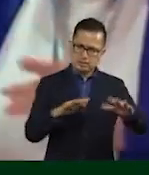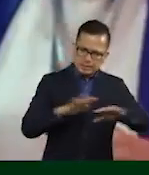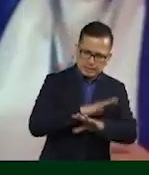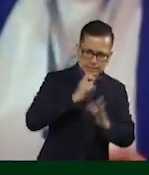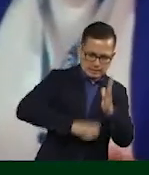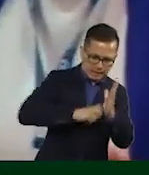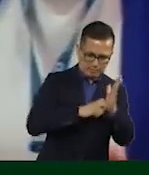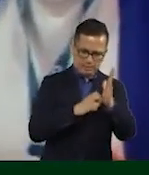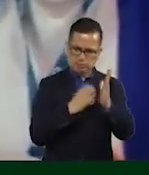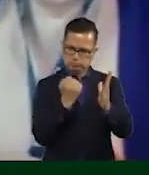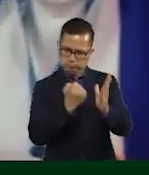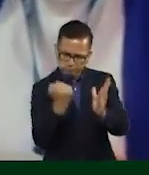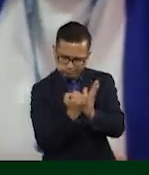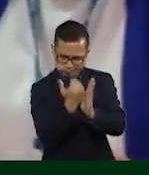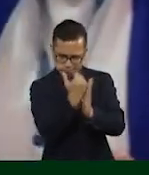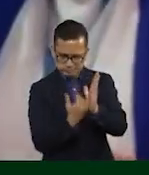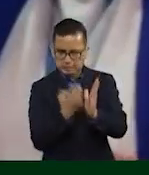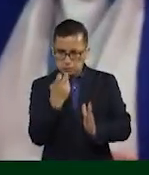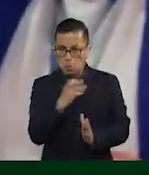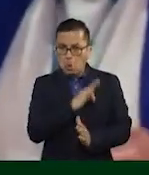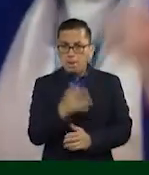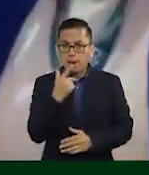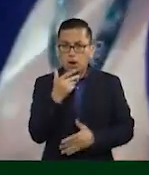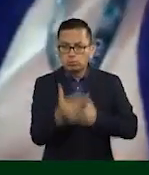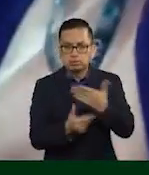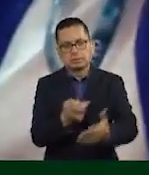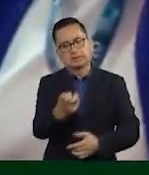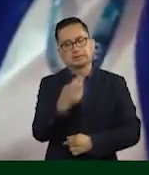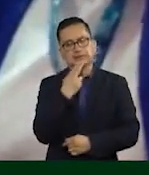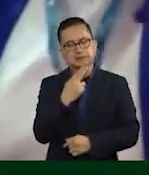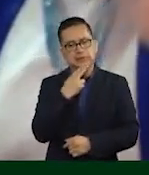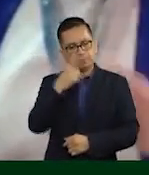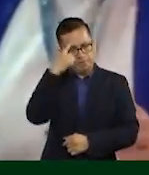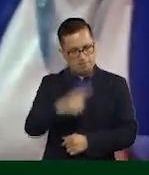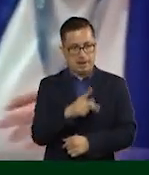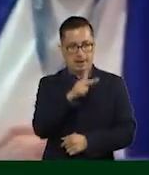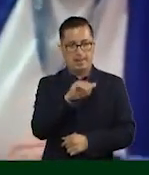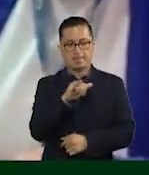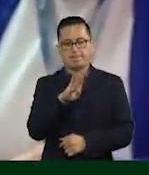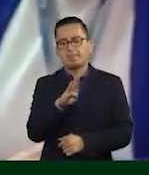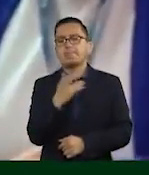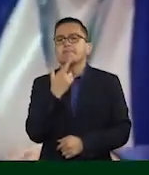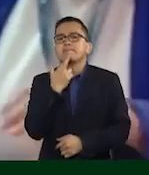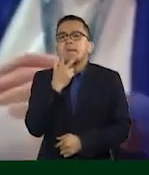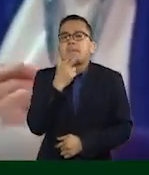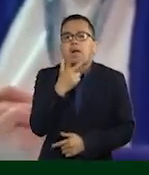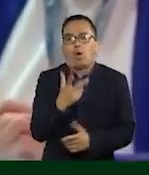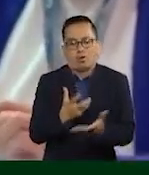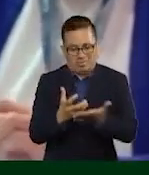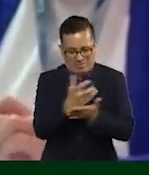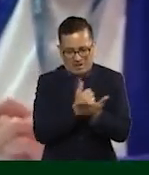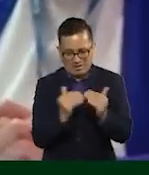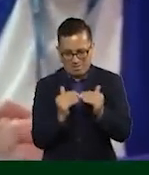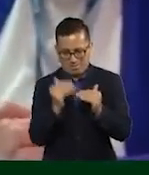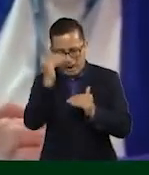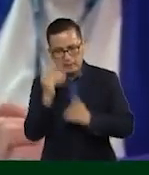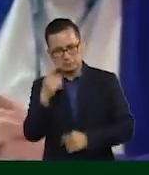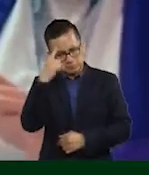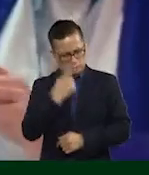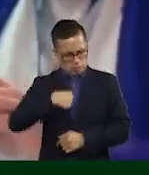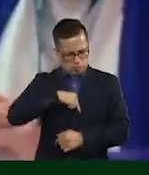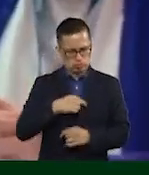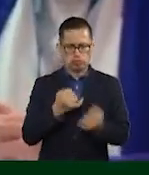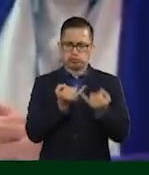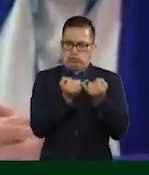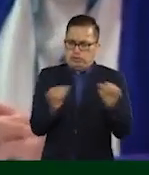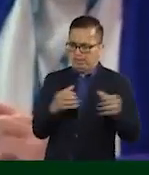que esto se logre, se va a contribuir al Producto Interno Bruto de nuestros países, se genera la autonomía económica,